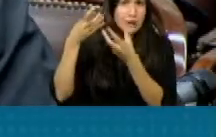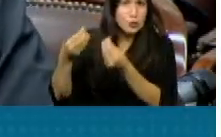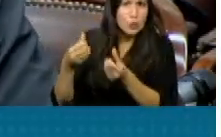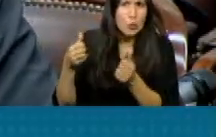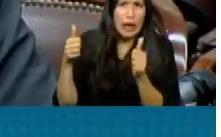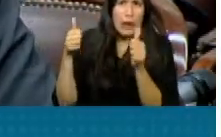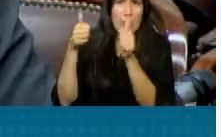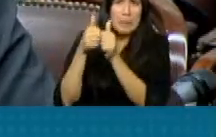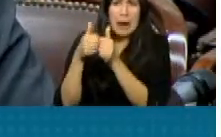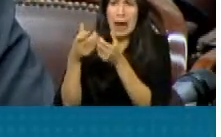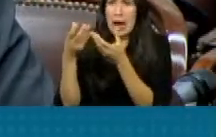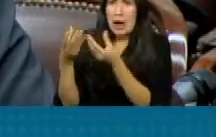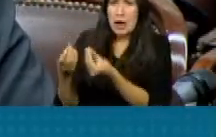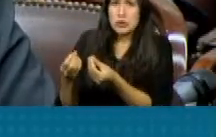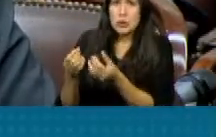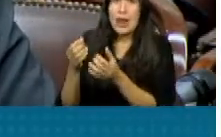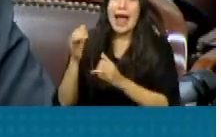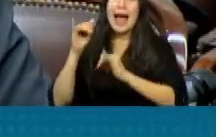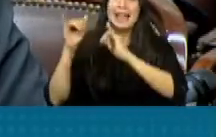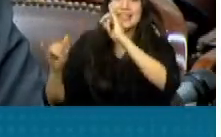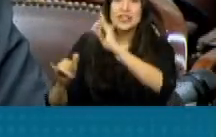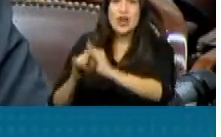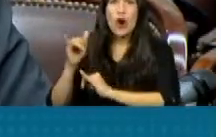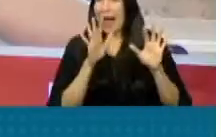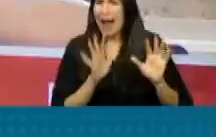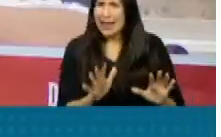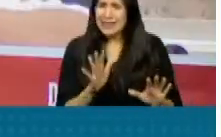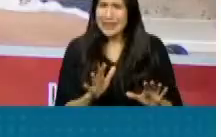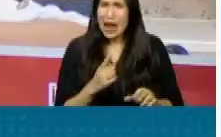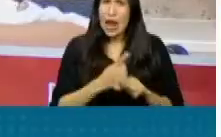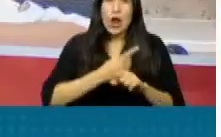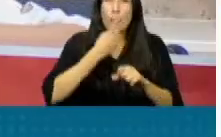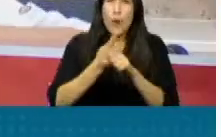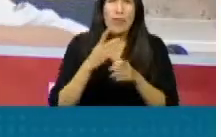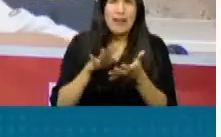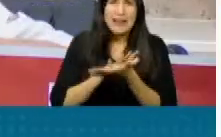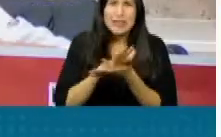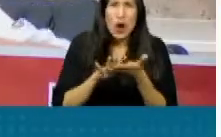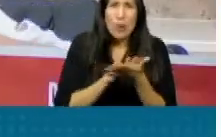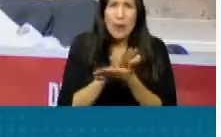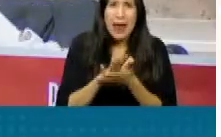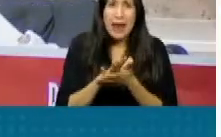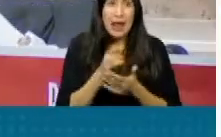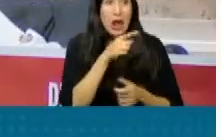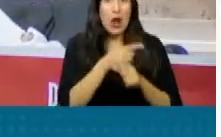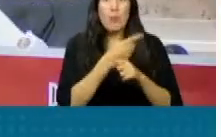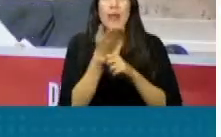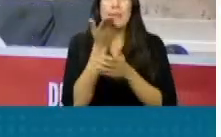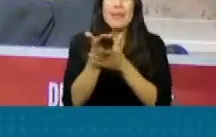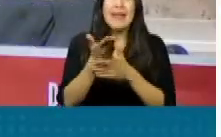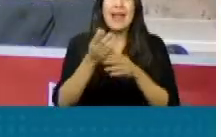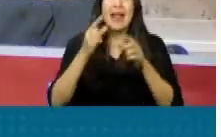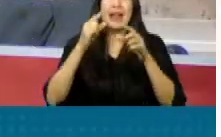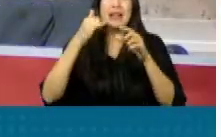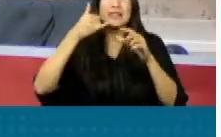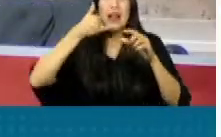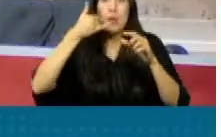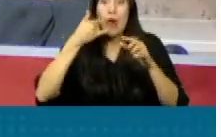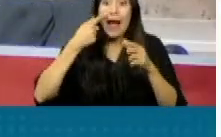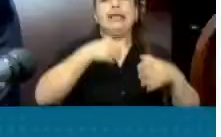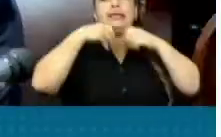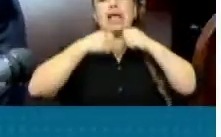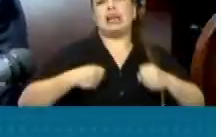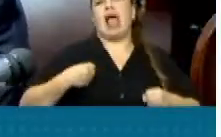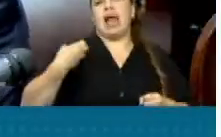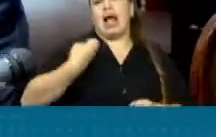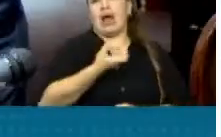apoyando la línea económica del gobierno, pero que van a tener ciertos reparos en cuanto a lo que tenga que ver con la institucionalidad. Sí. Pero bueno, en este caso vos